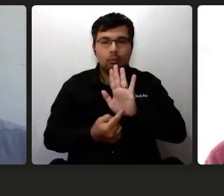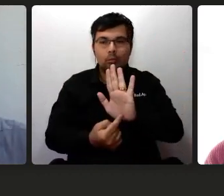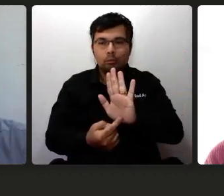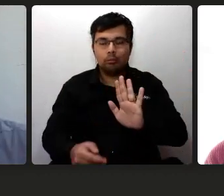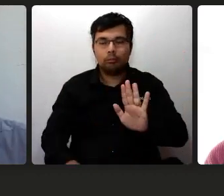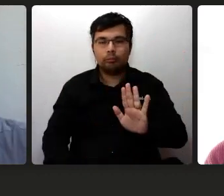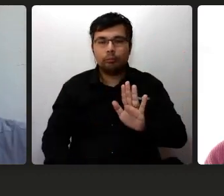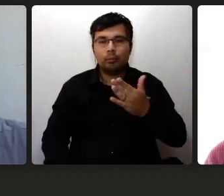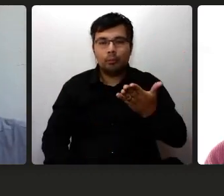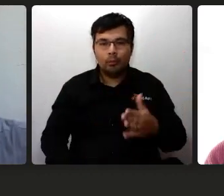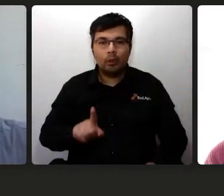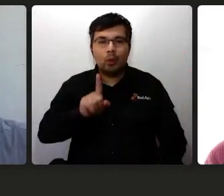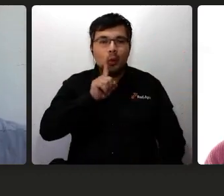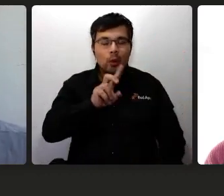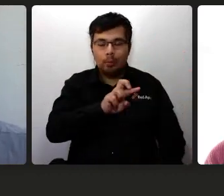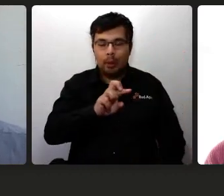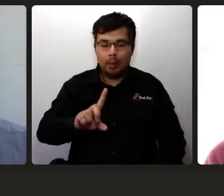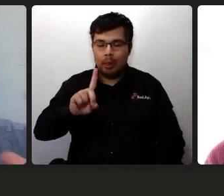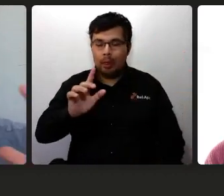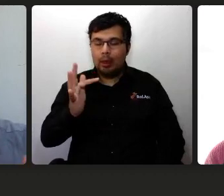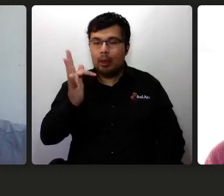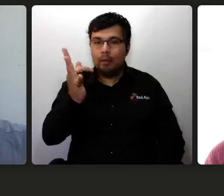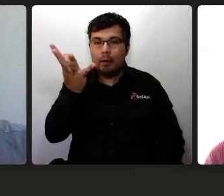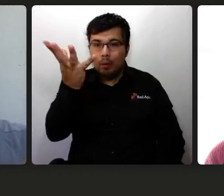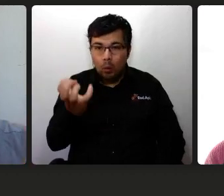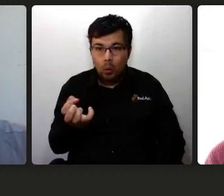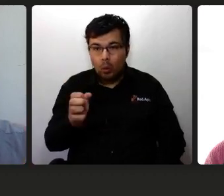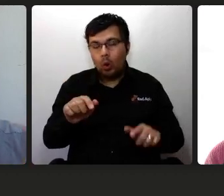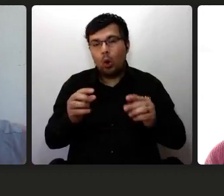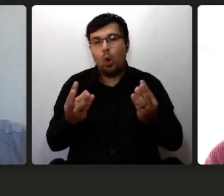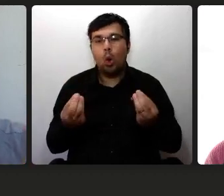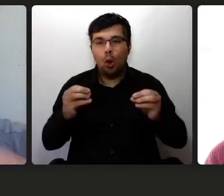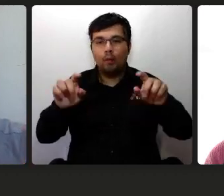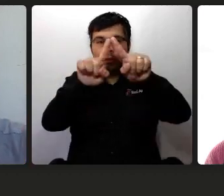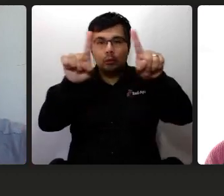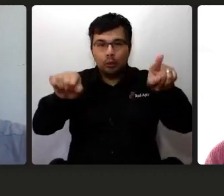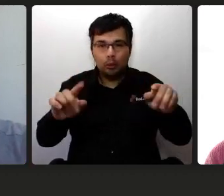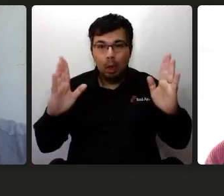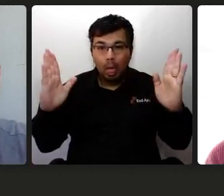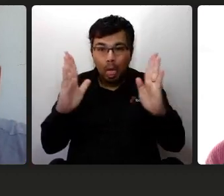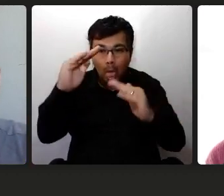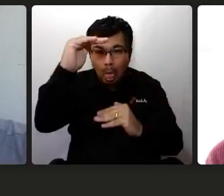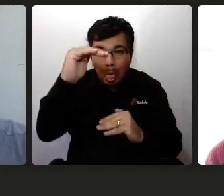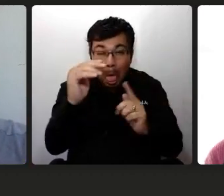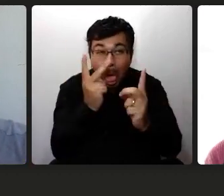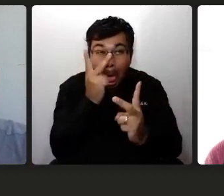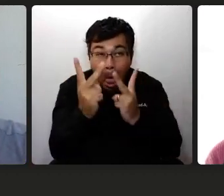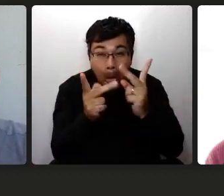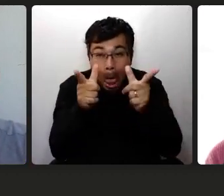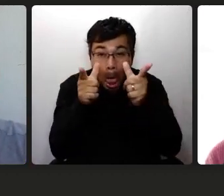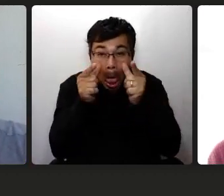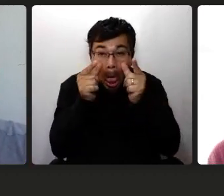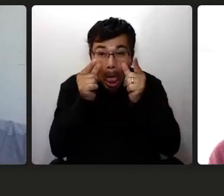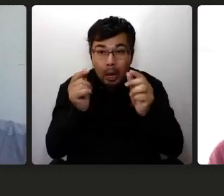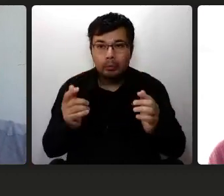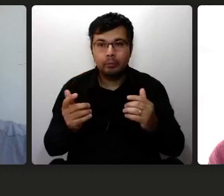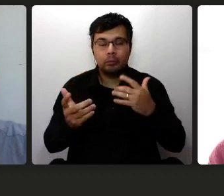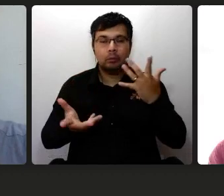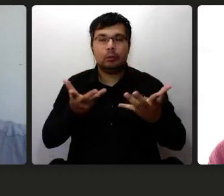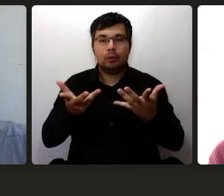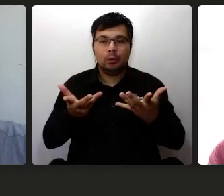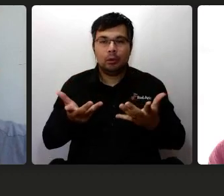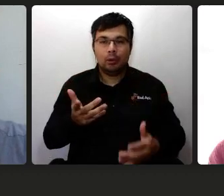descargar, obviamente exhibido a esta pantalla. Se ve todo un poco más chiquitito por las dimensiones, pero van a tener todo ese material desde el punto de